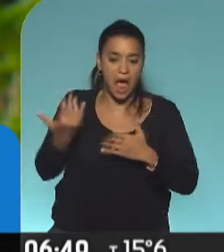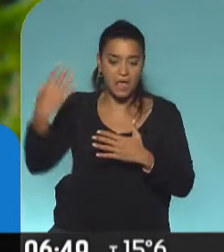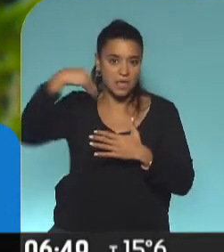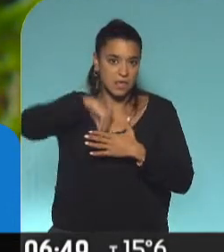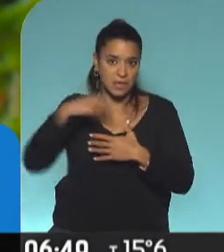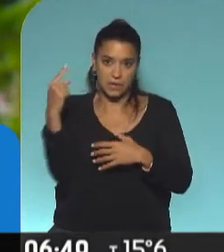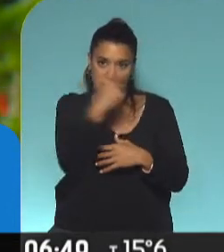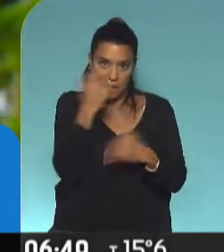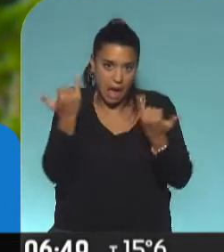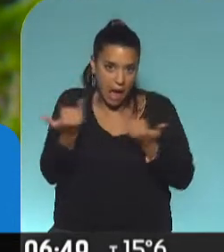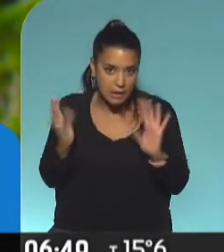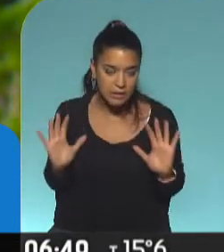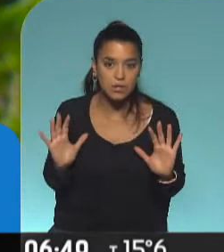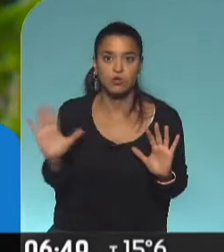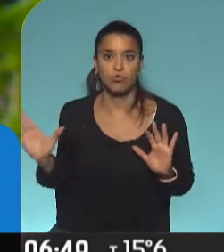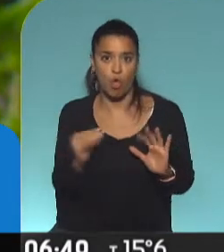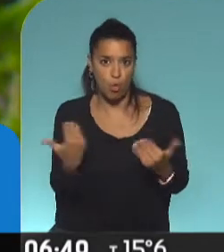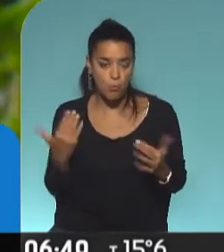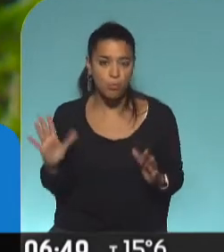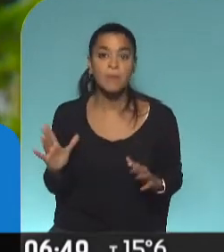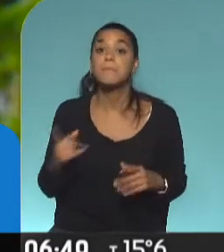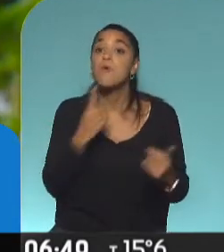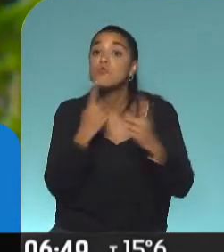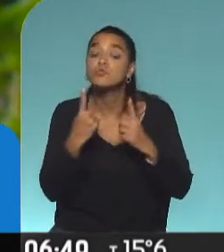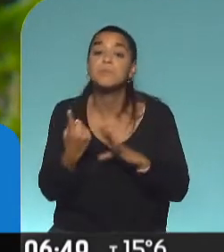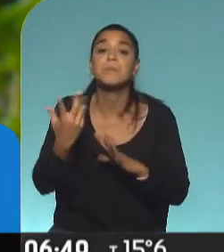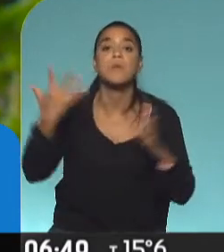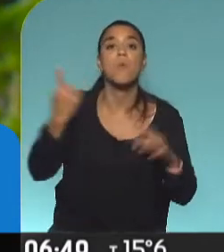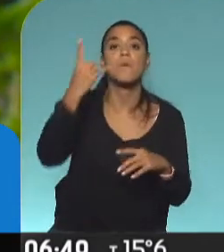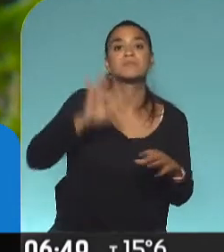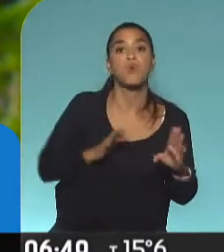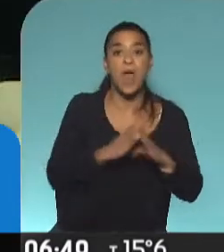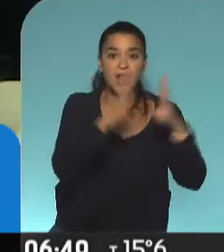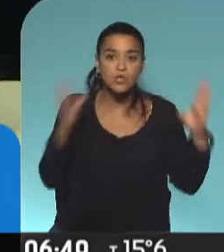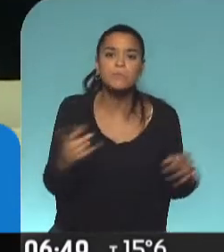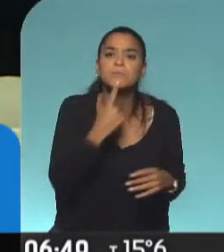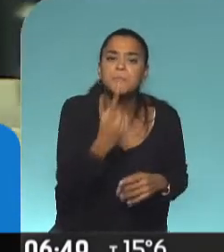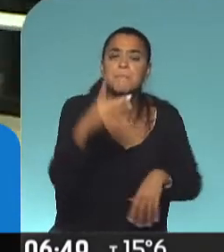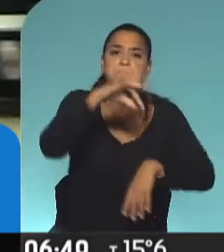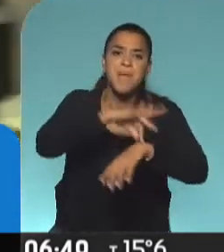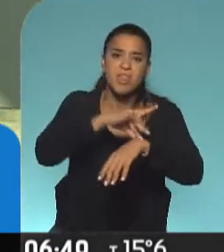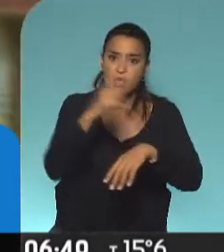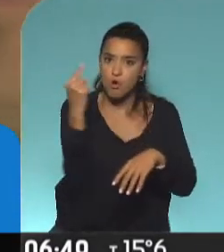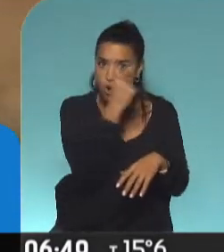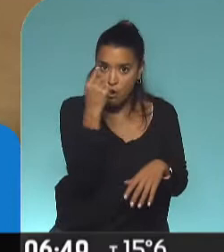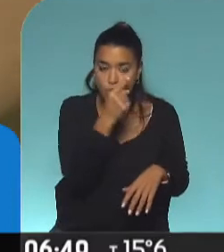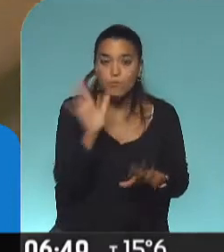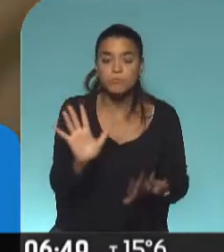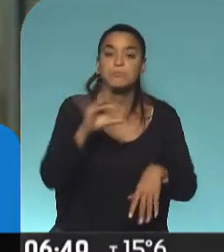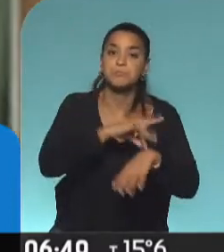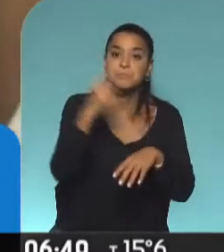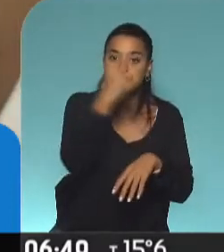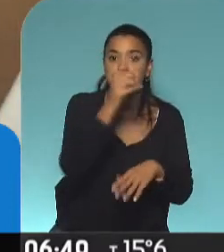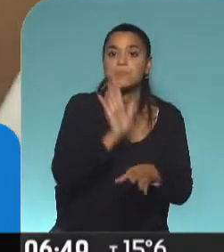tener. De manera tal que la primera consulta es, al menos una vez al año, consultar al médico oftalmólogo. El médico oftalmólogo son